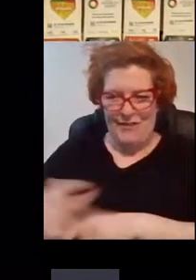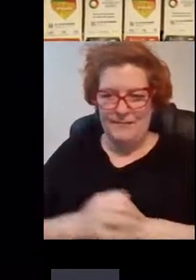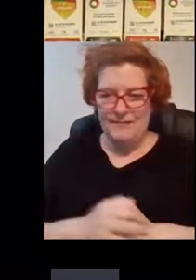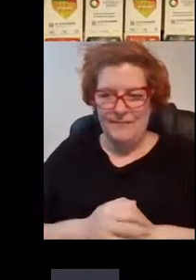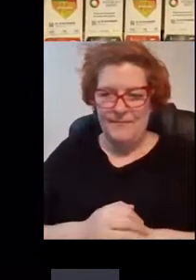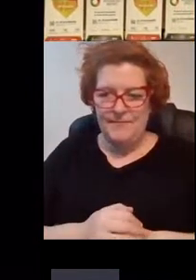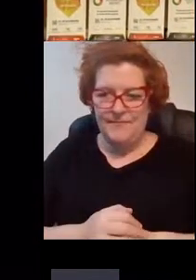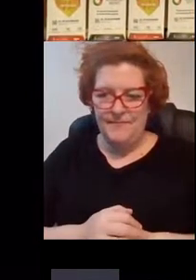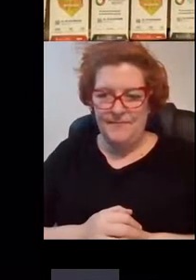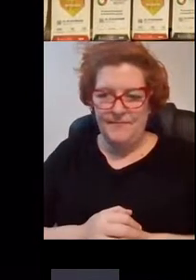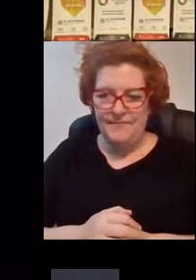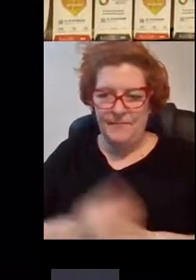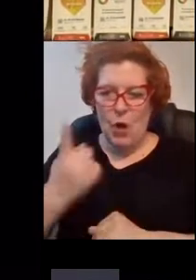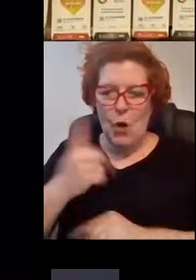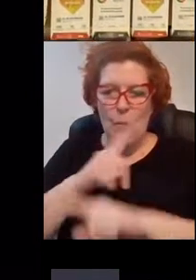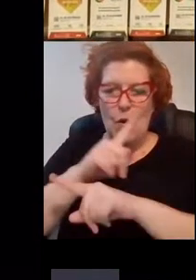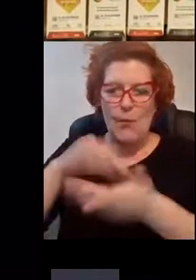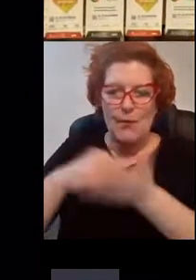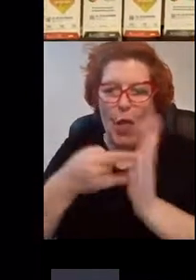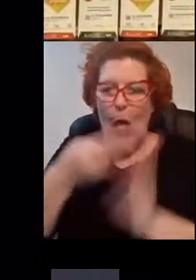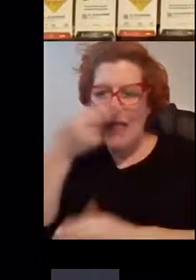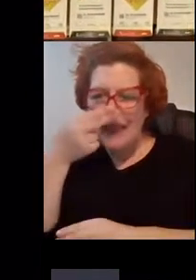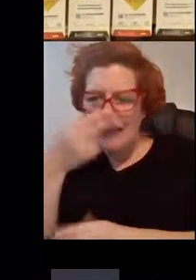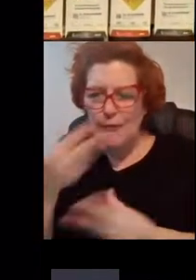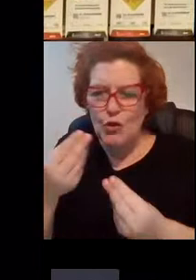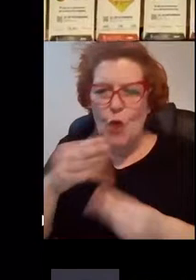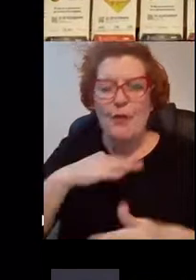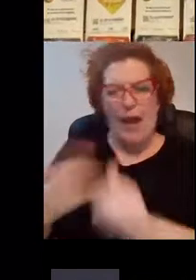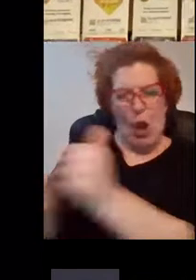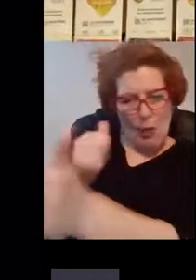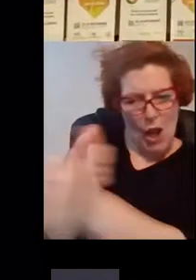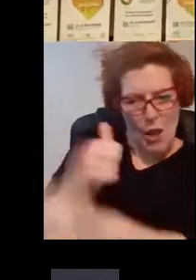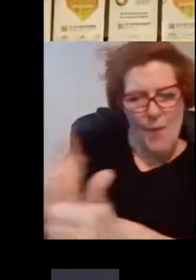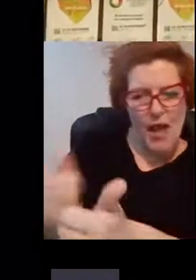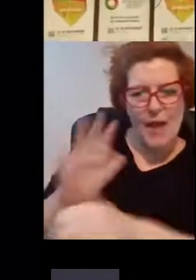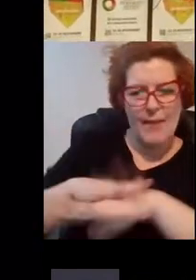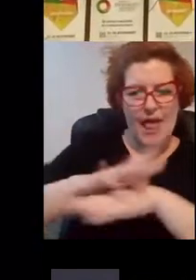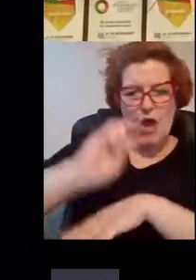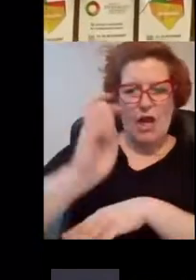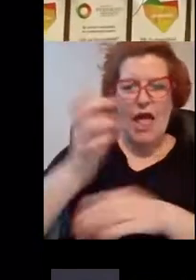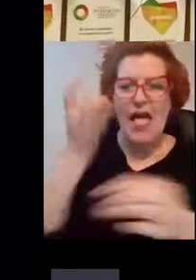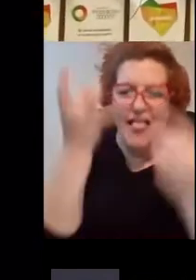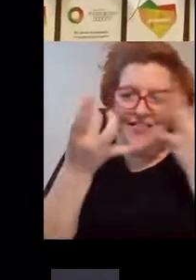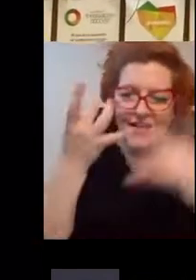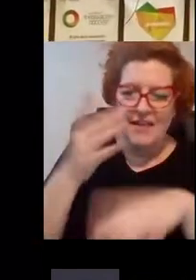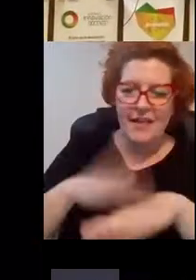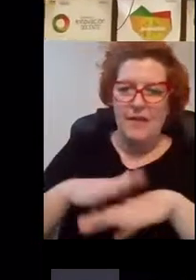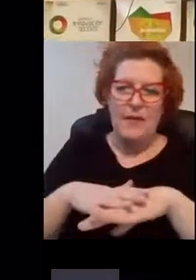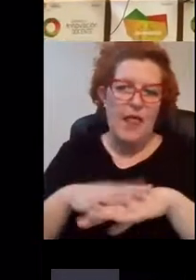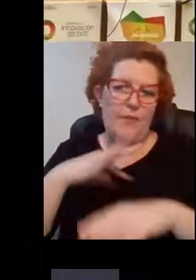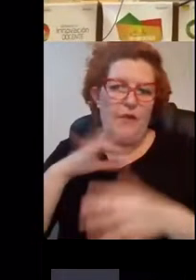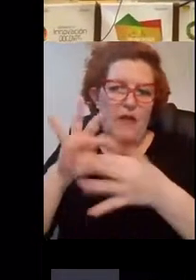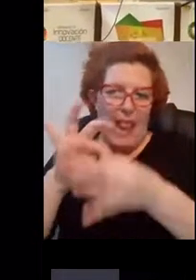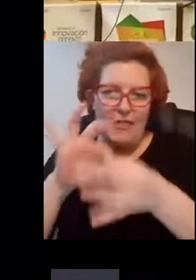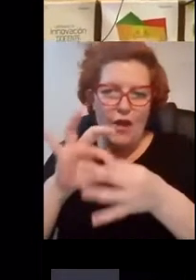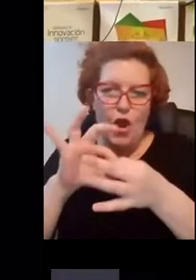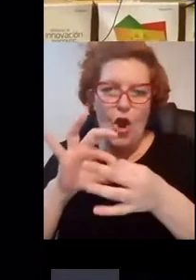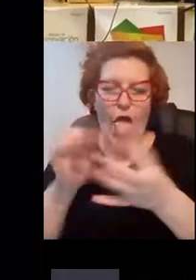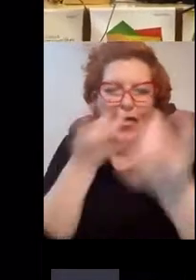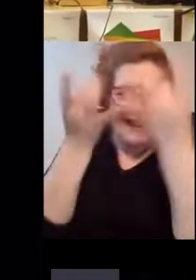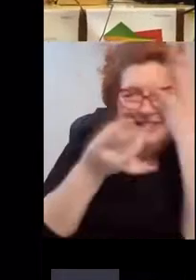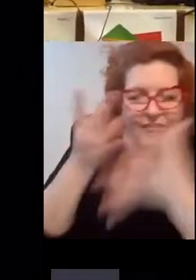Pues también un proyecto muy interesante, muy replicable en todas aquellas actividades que tengan que ver con la